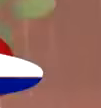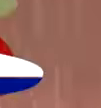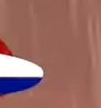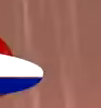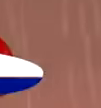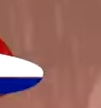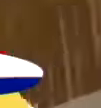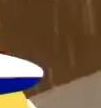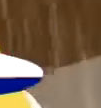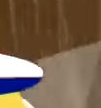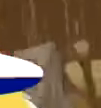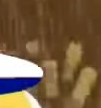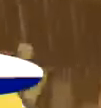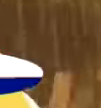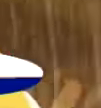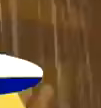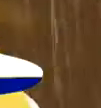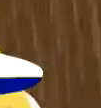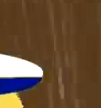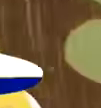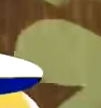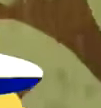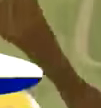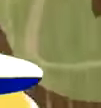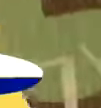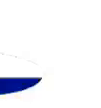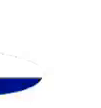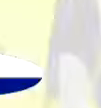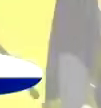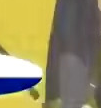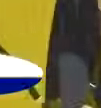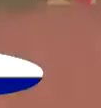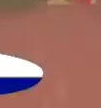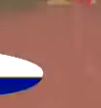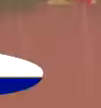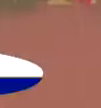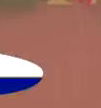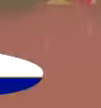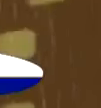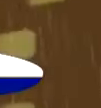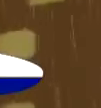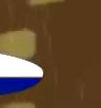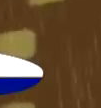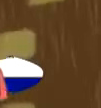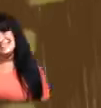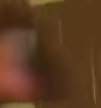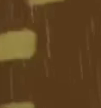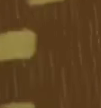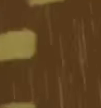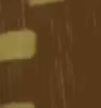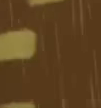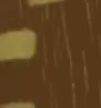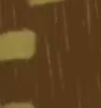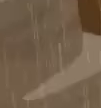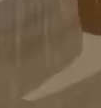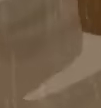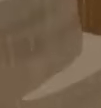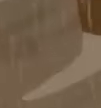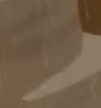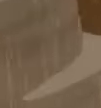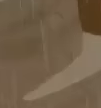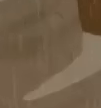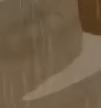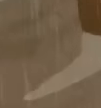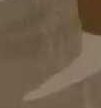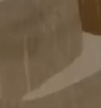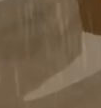reina de las términas sufre pérdida de la memoria. ¡Ayudemos a recuperarla! No veo nada en el perímetro, su majestad.